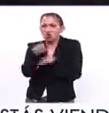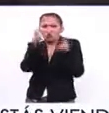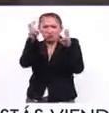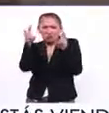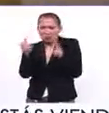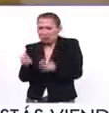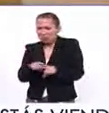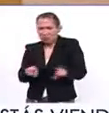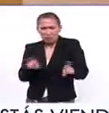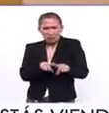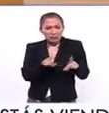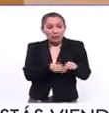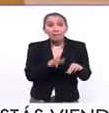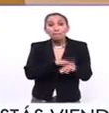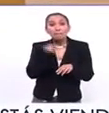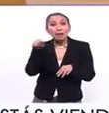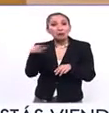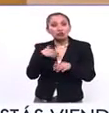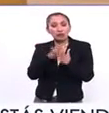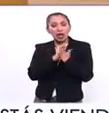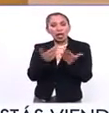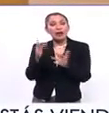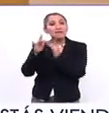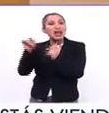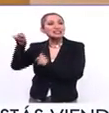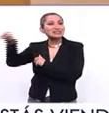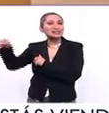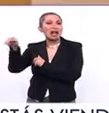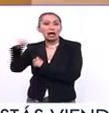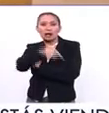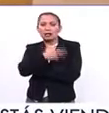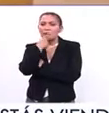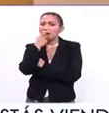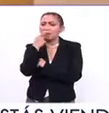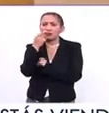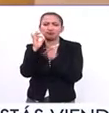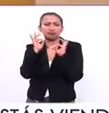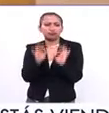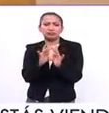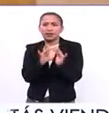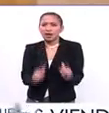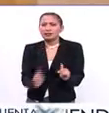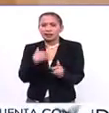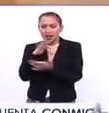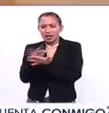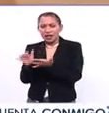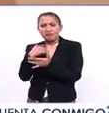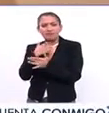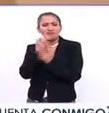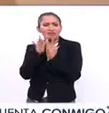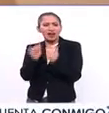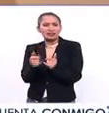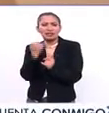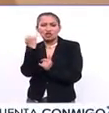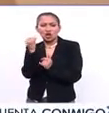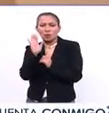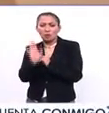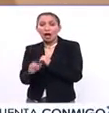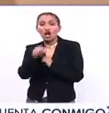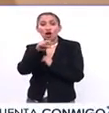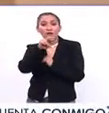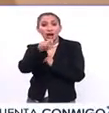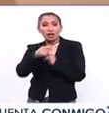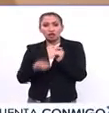todo, sobre todo mucha literatura francesa, ella hablaba perfecto francés y leía mucho en francés. Novelas